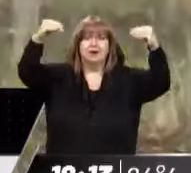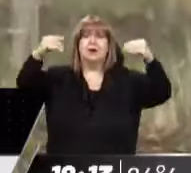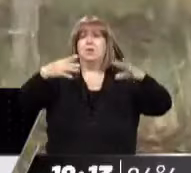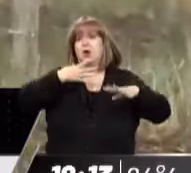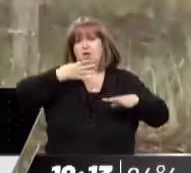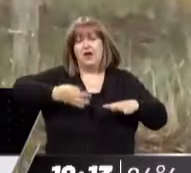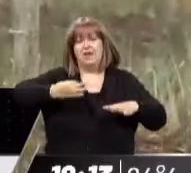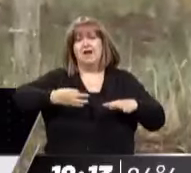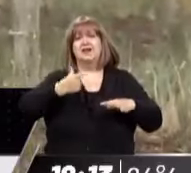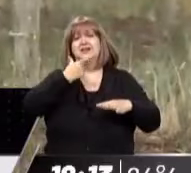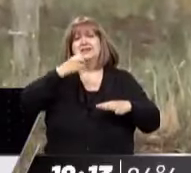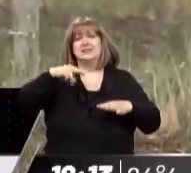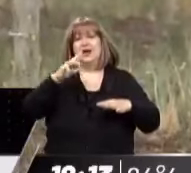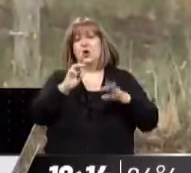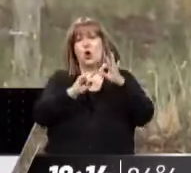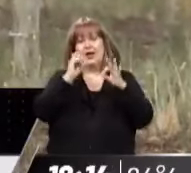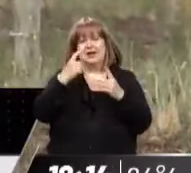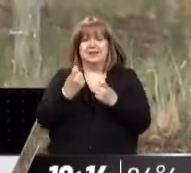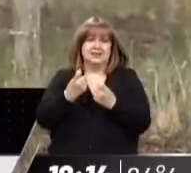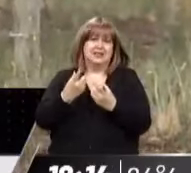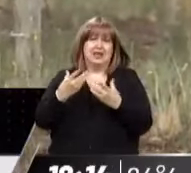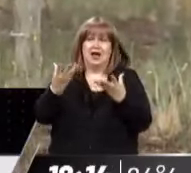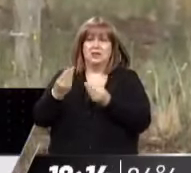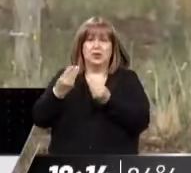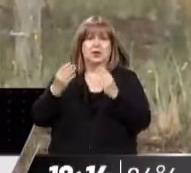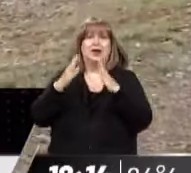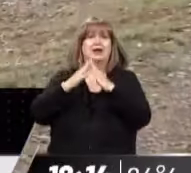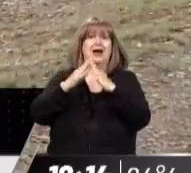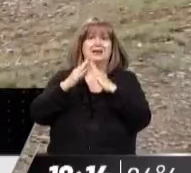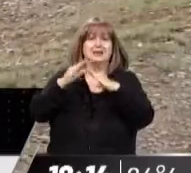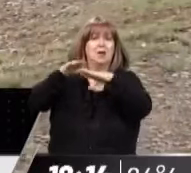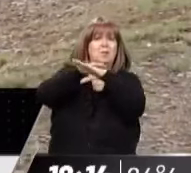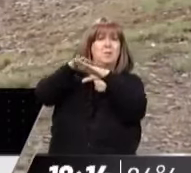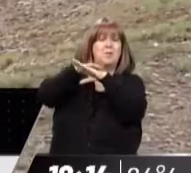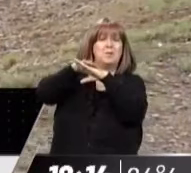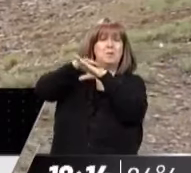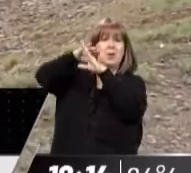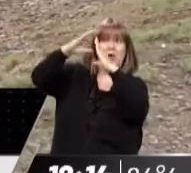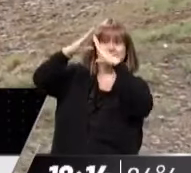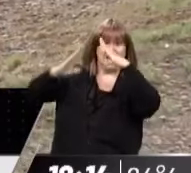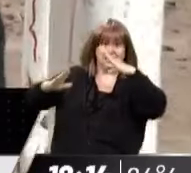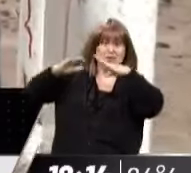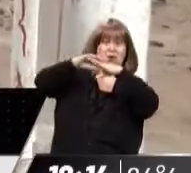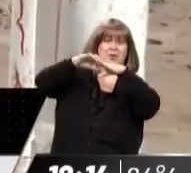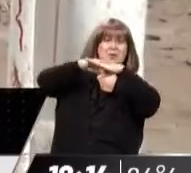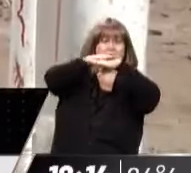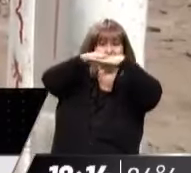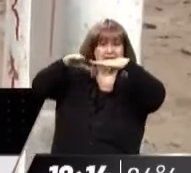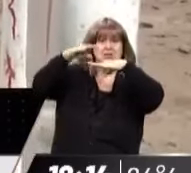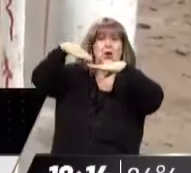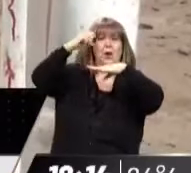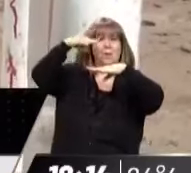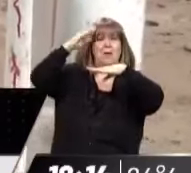ayuda, mucho material, porque la mayoría de las casas la han volado la membrana. ¿Y en la semana pasada la piedra? La semana pasada la